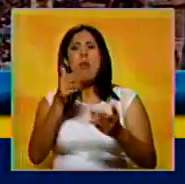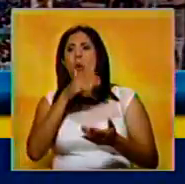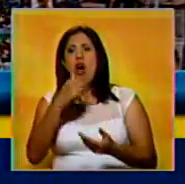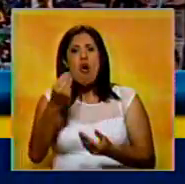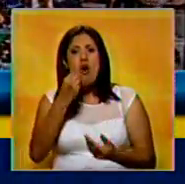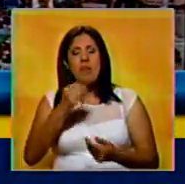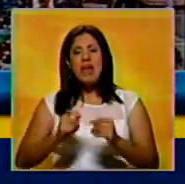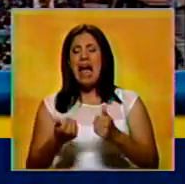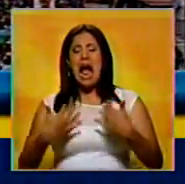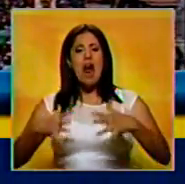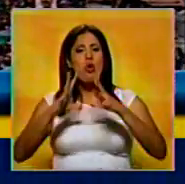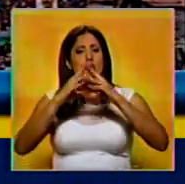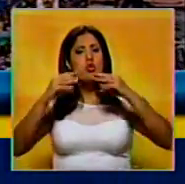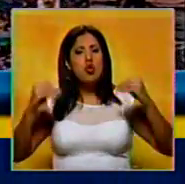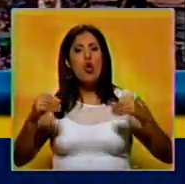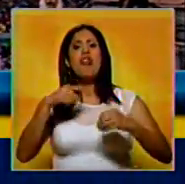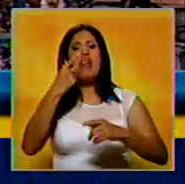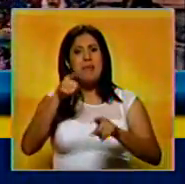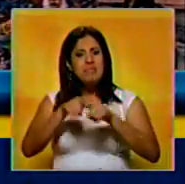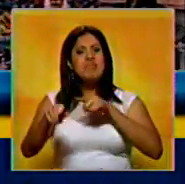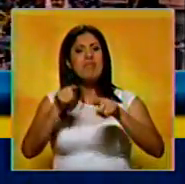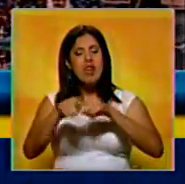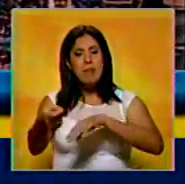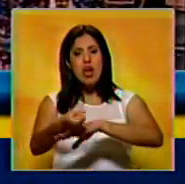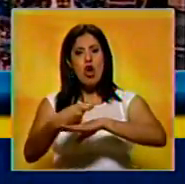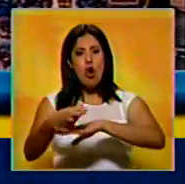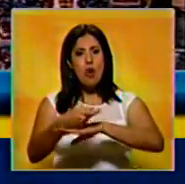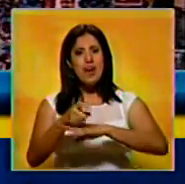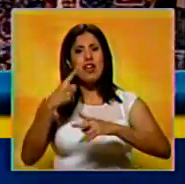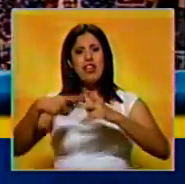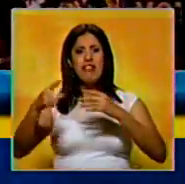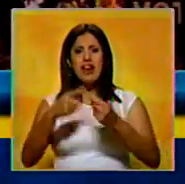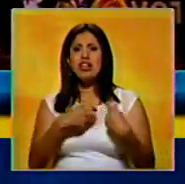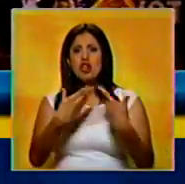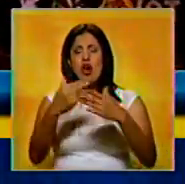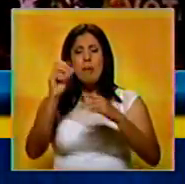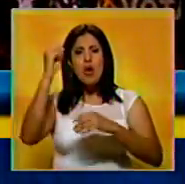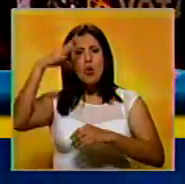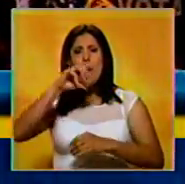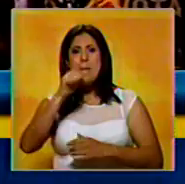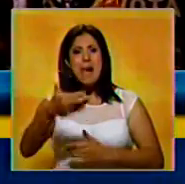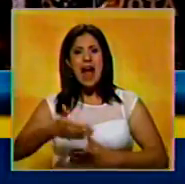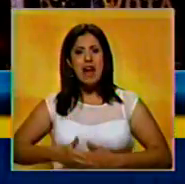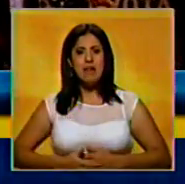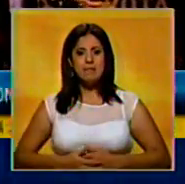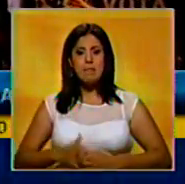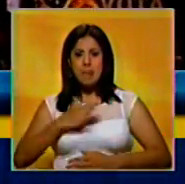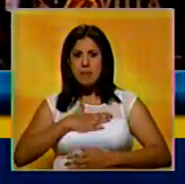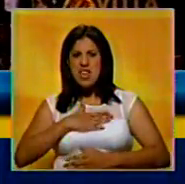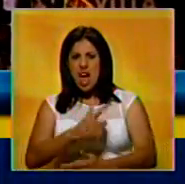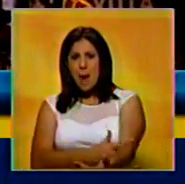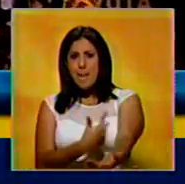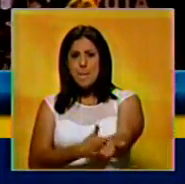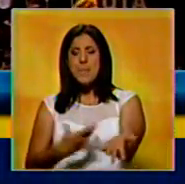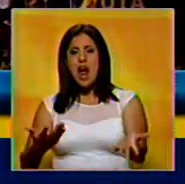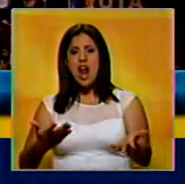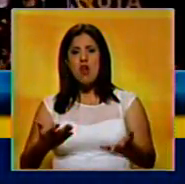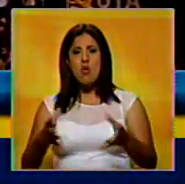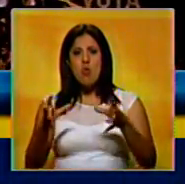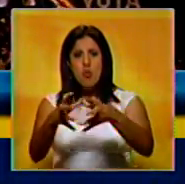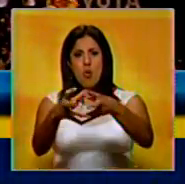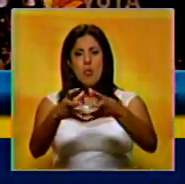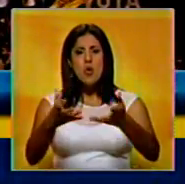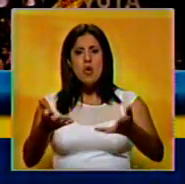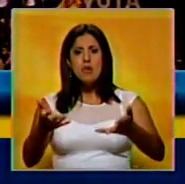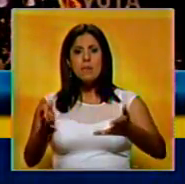desabastecimiento e inflación. También criticó la gestión gubernamental en materia de suministro eléctrico. Abran los ojos, mis hermanos. Los que